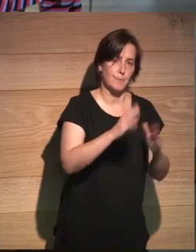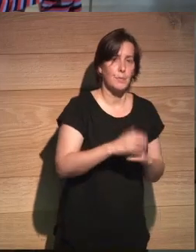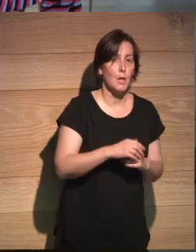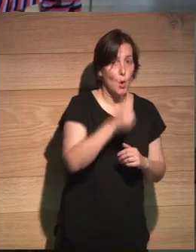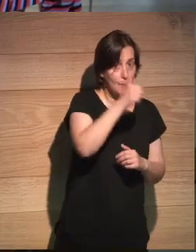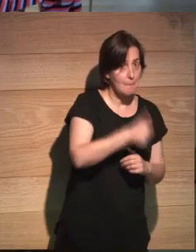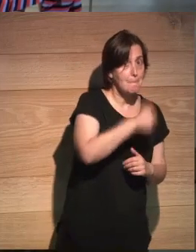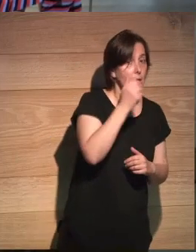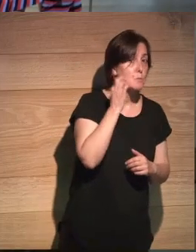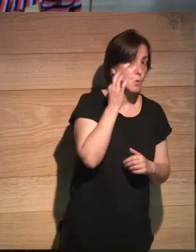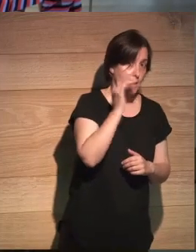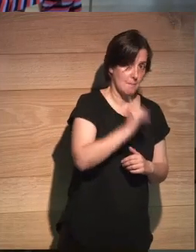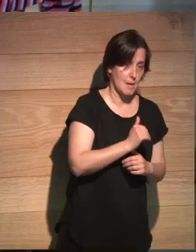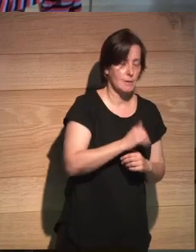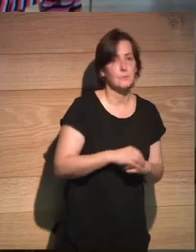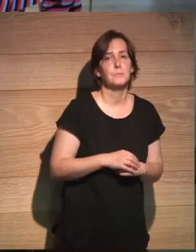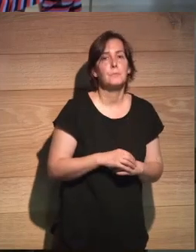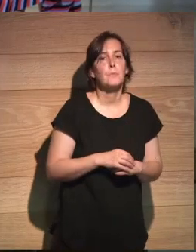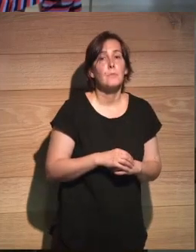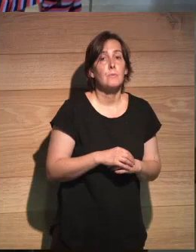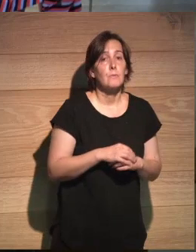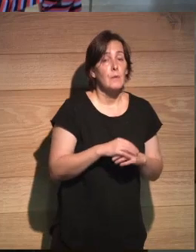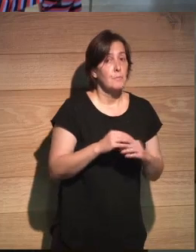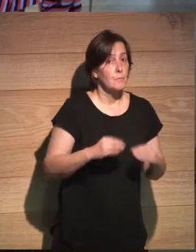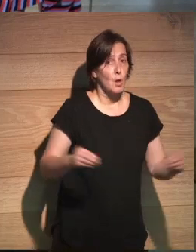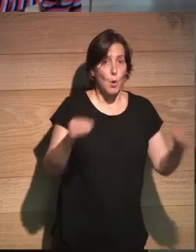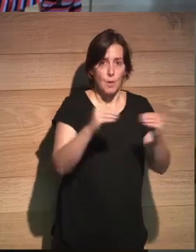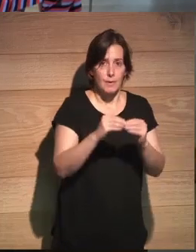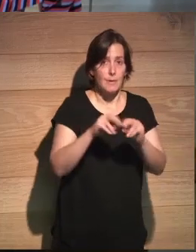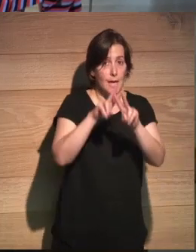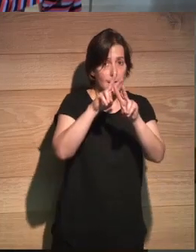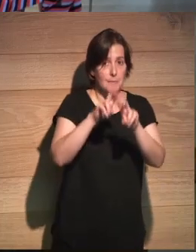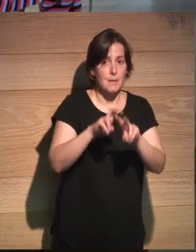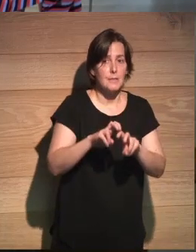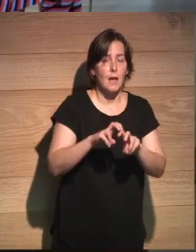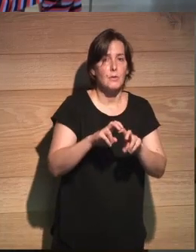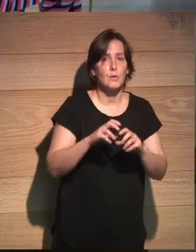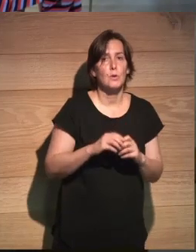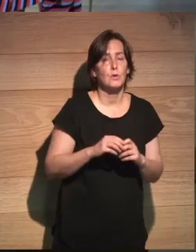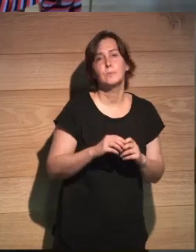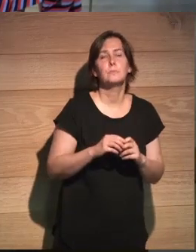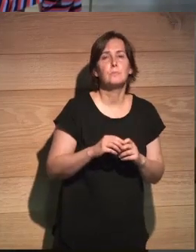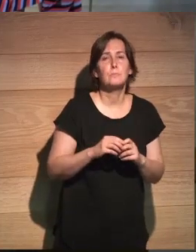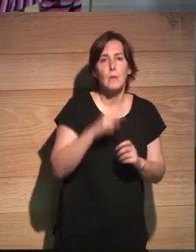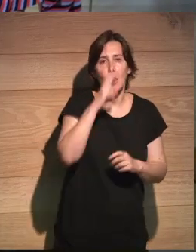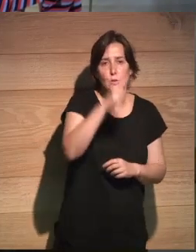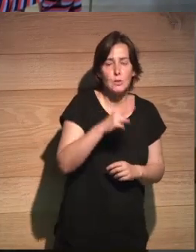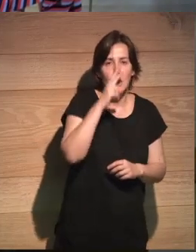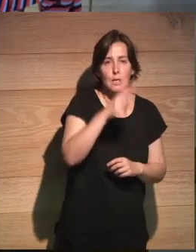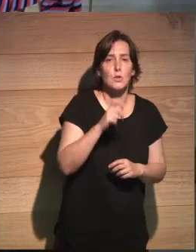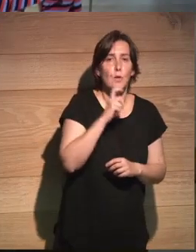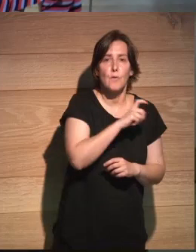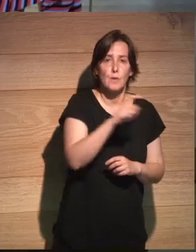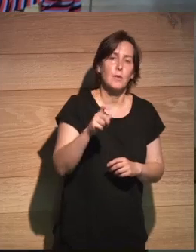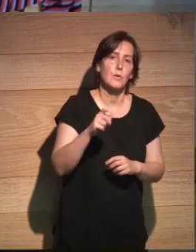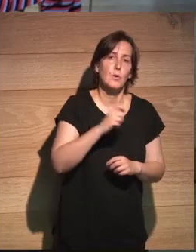que mujeres. Eso coincide también con los resultados del estudio que hace todos los años, cada 2 años, la Fundación Española para